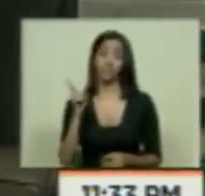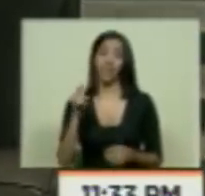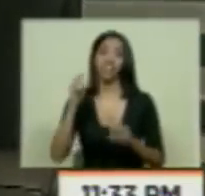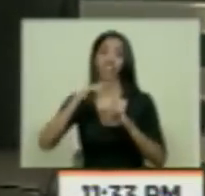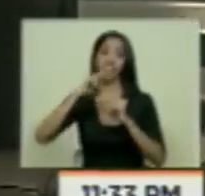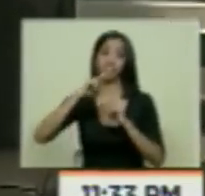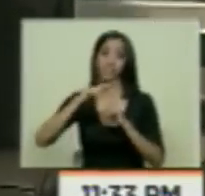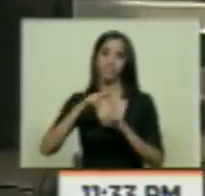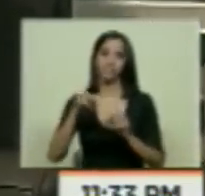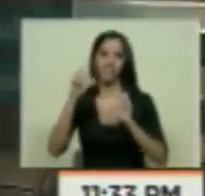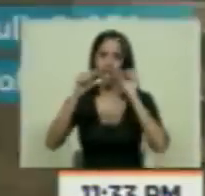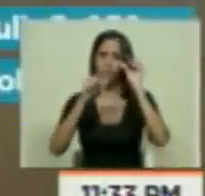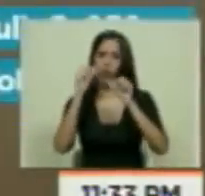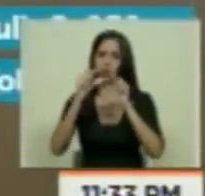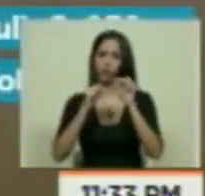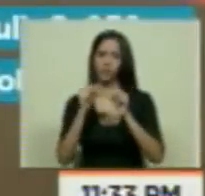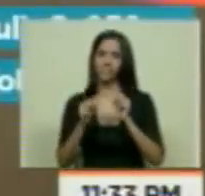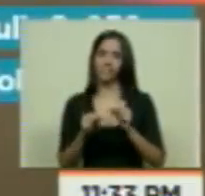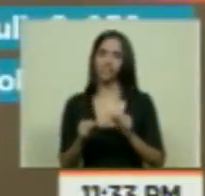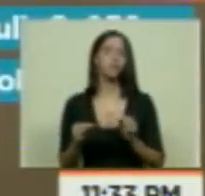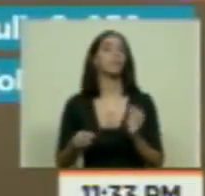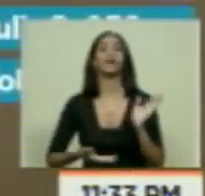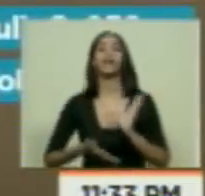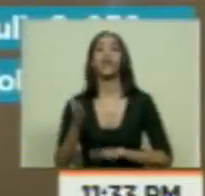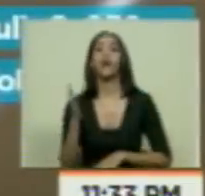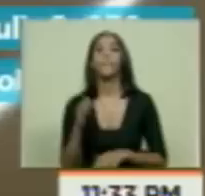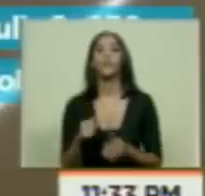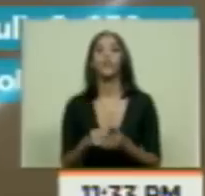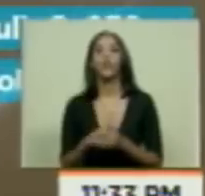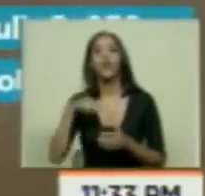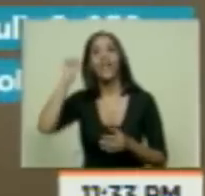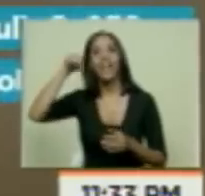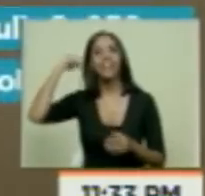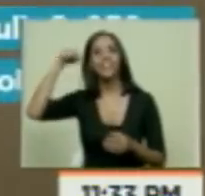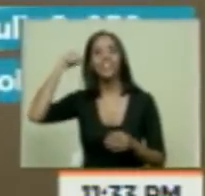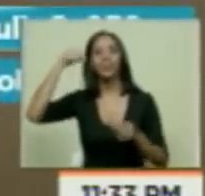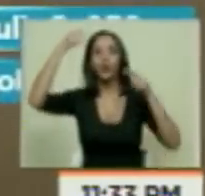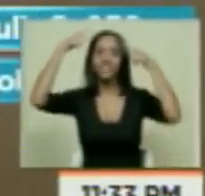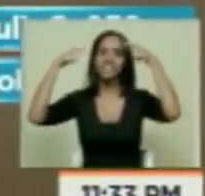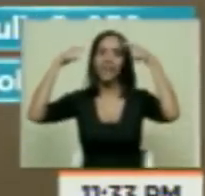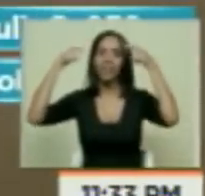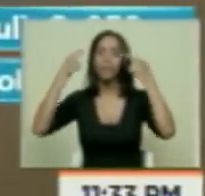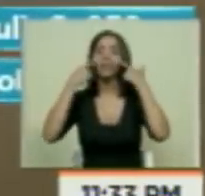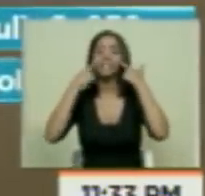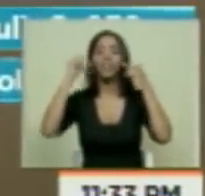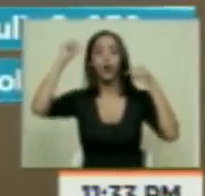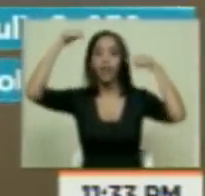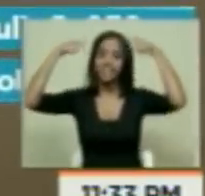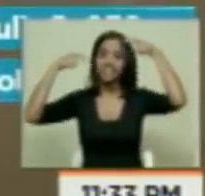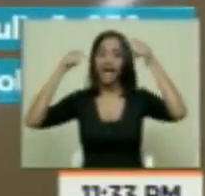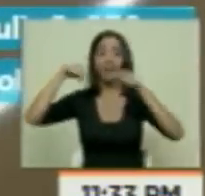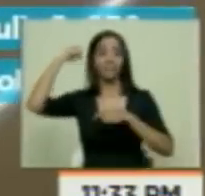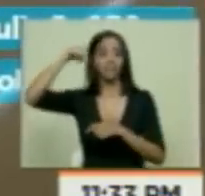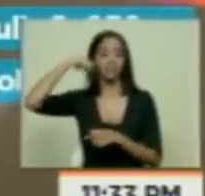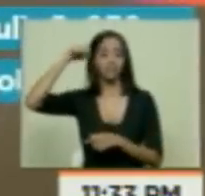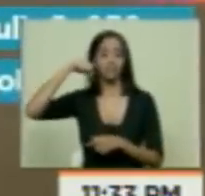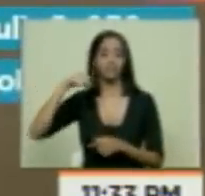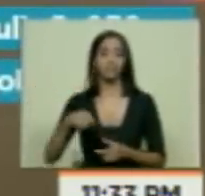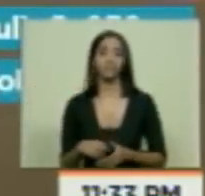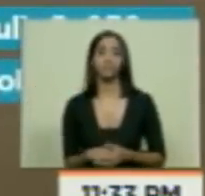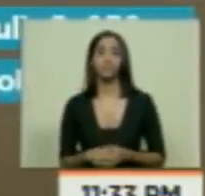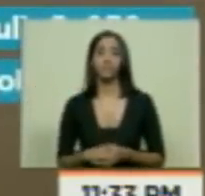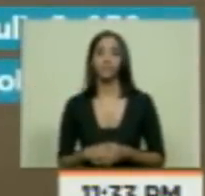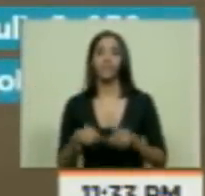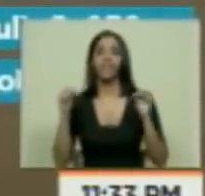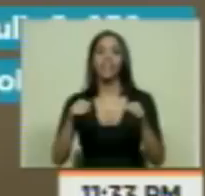Tenemos Twitter ya, señor, porque nos vamos con el video de Hugo Chávez. Pendiente con el video de Hugo Chávez. Aquí